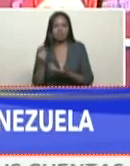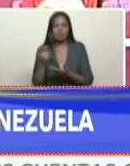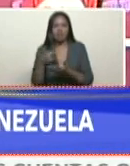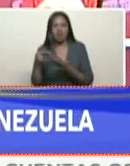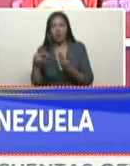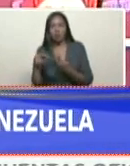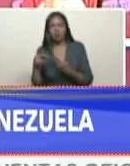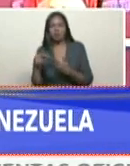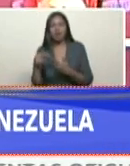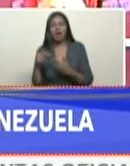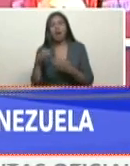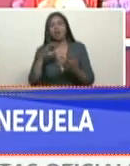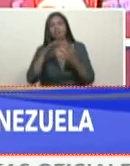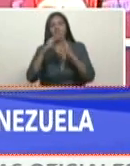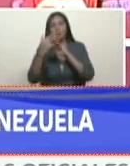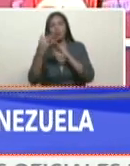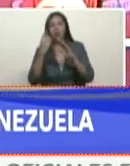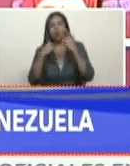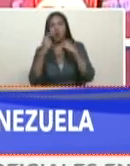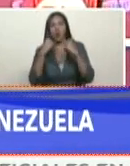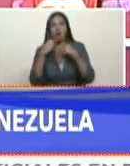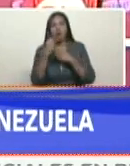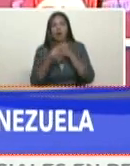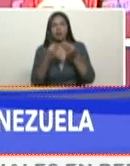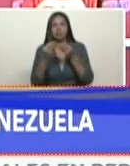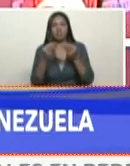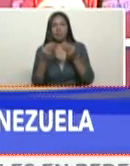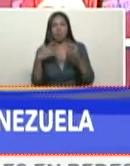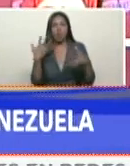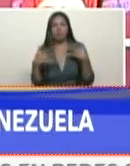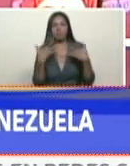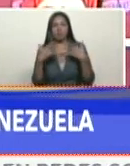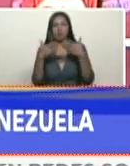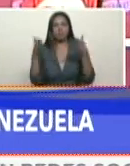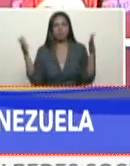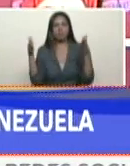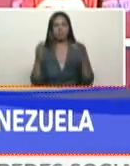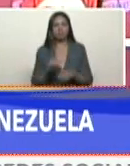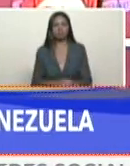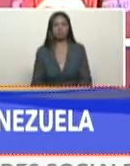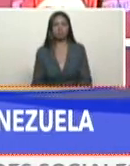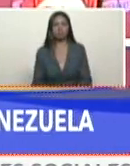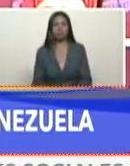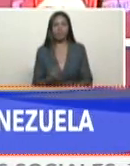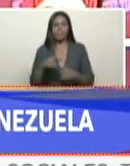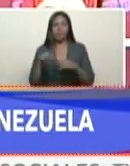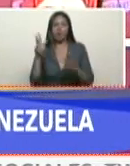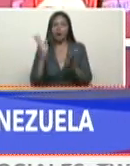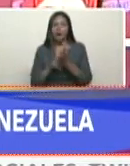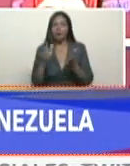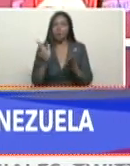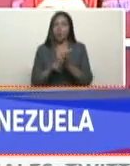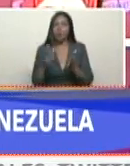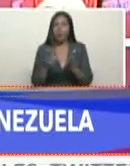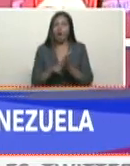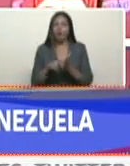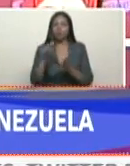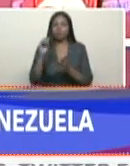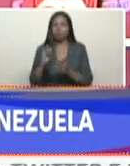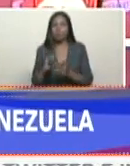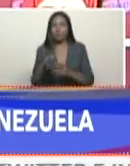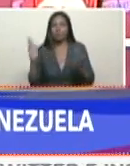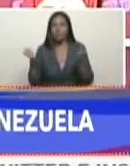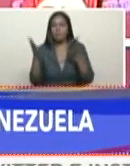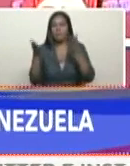suministro de la gran misión Barrio Nuevo Barrio Tricolor, hacemos un gran acto, ¿verdad? Pero ya probé los recursos para darle un